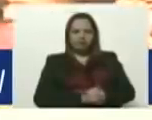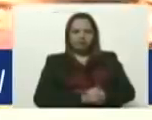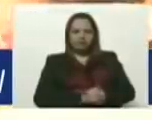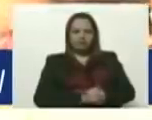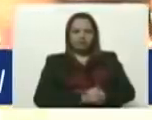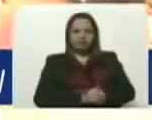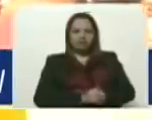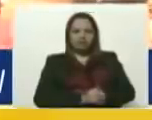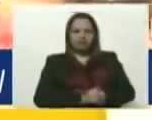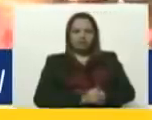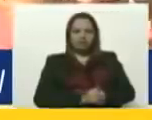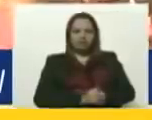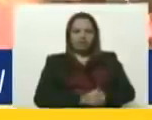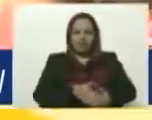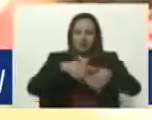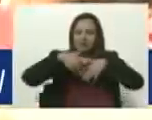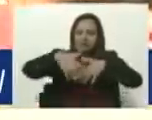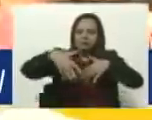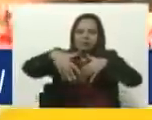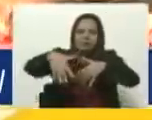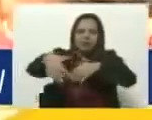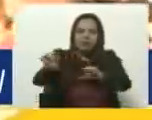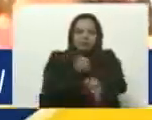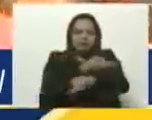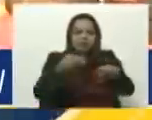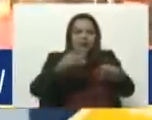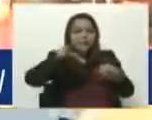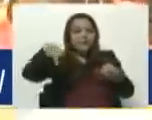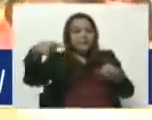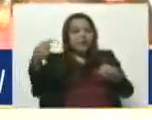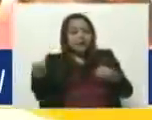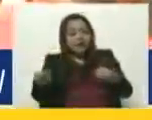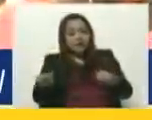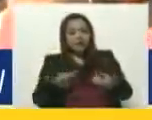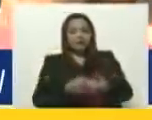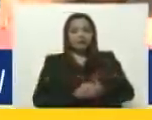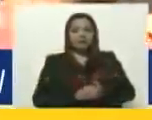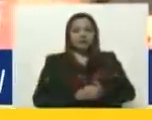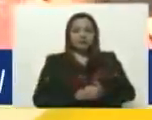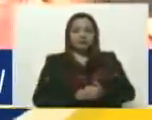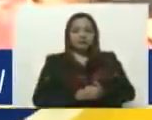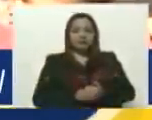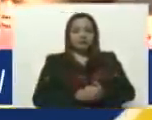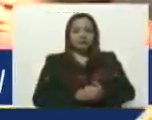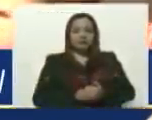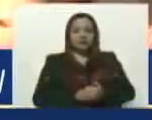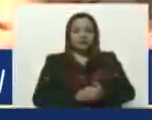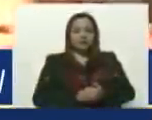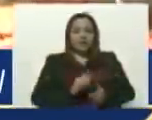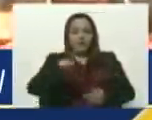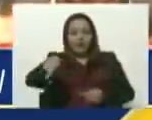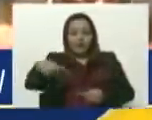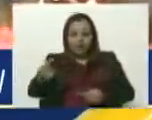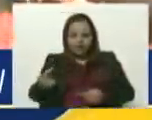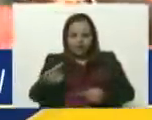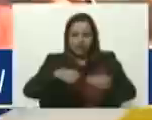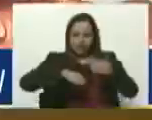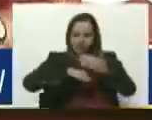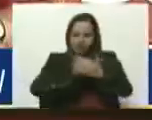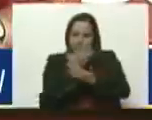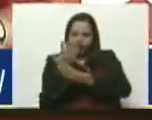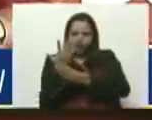una manifestación extraordinario mañana mañanas amaneciendo de